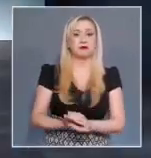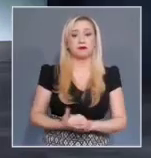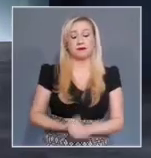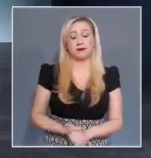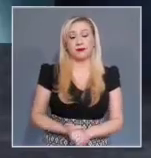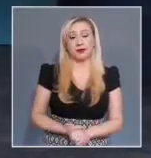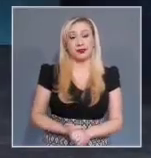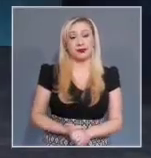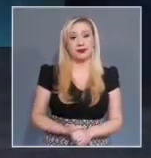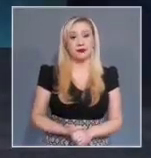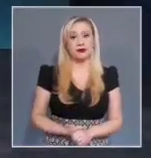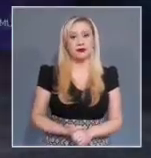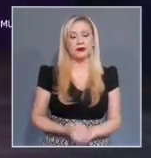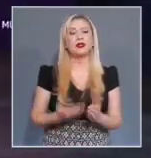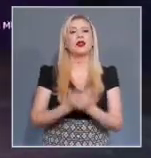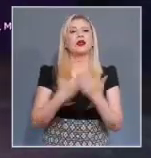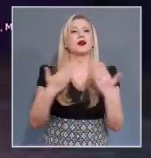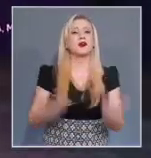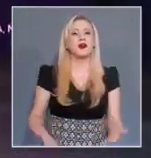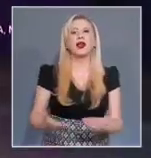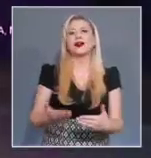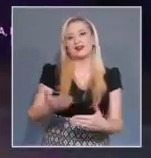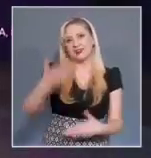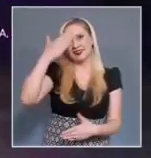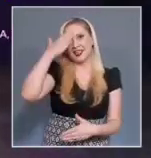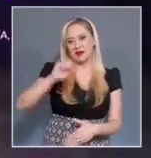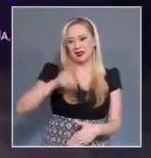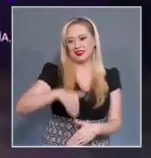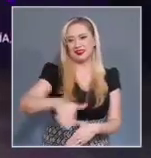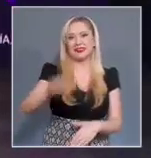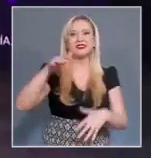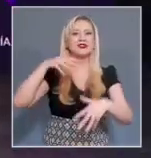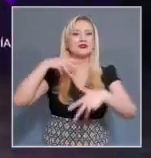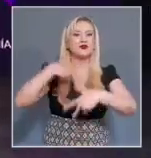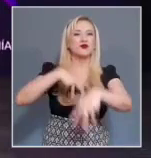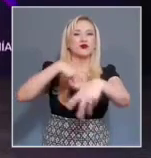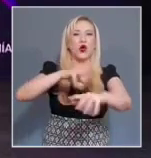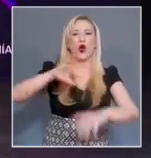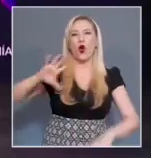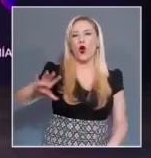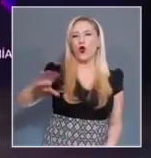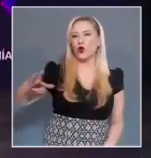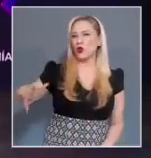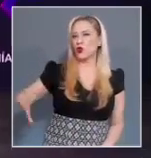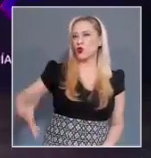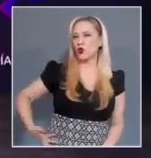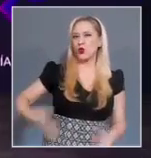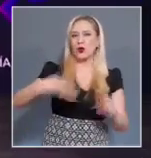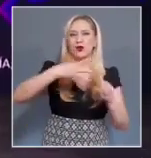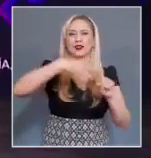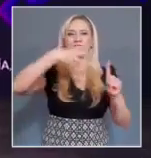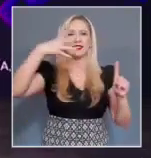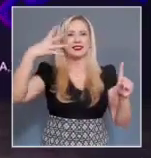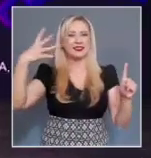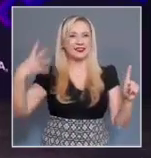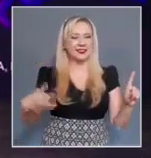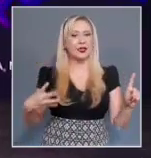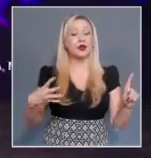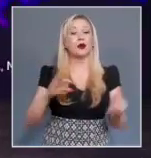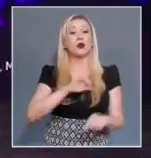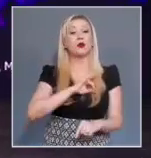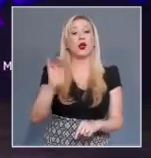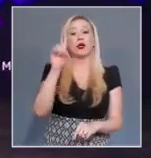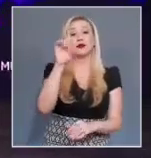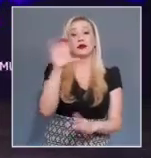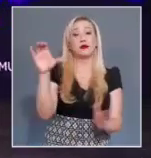Y con motivo de la Marcha de la Diversidad Sexual, las autoridades de la capital del país esperan una participación de más de 100,000 personas